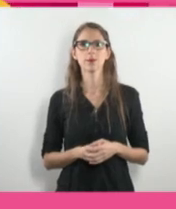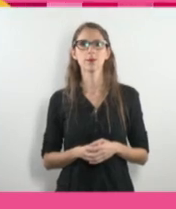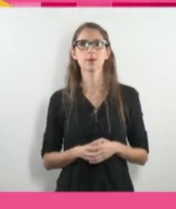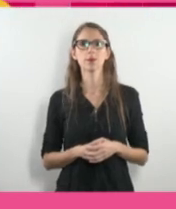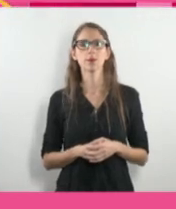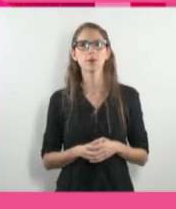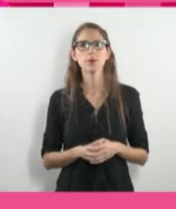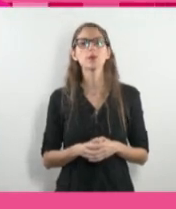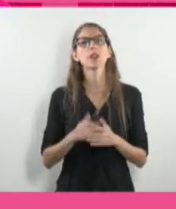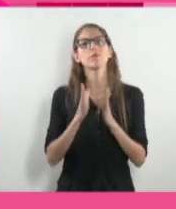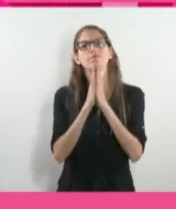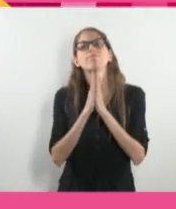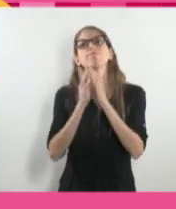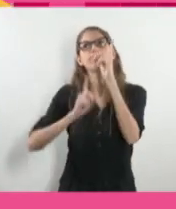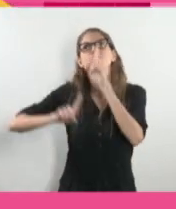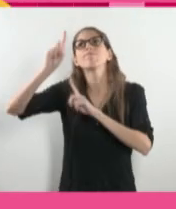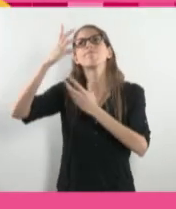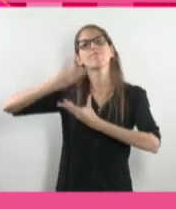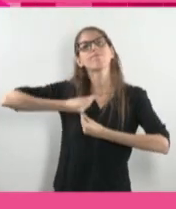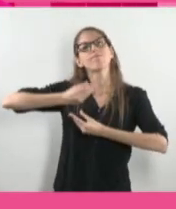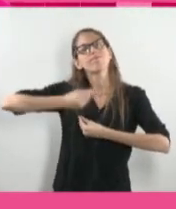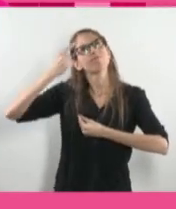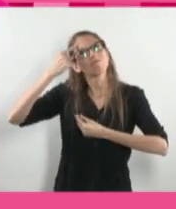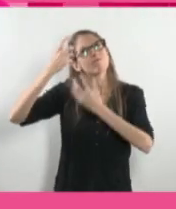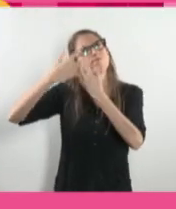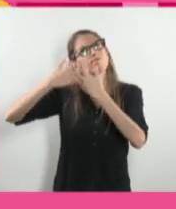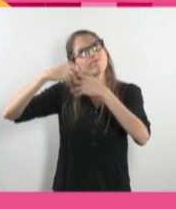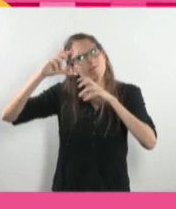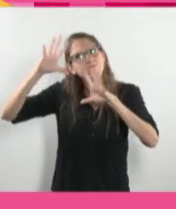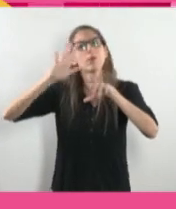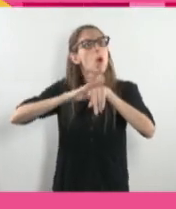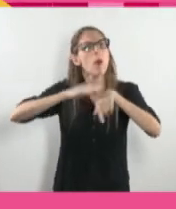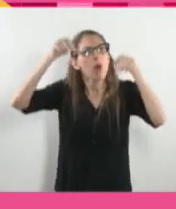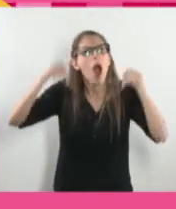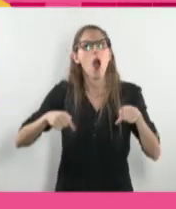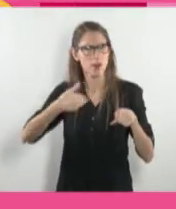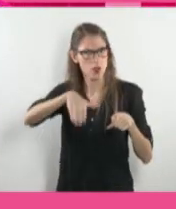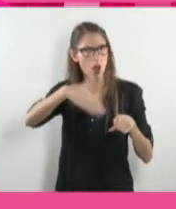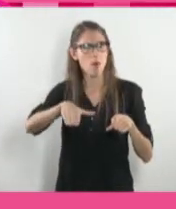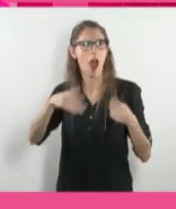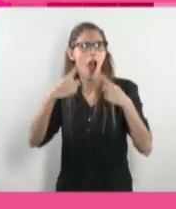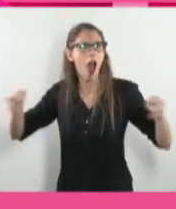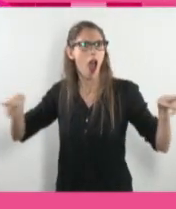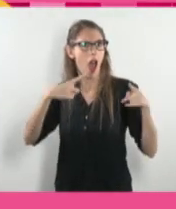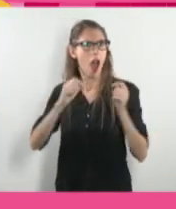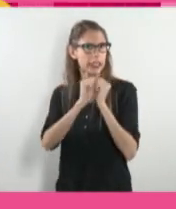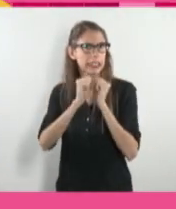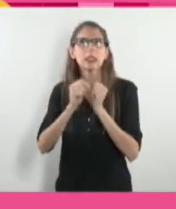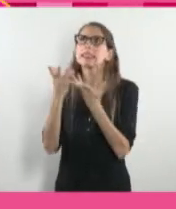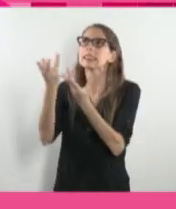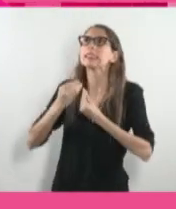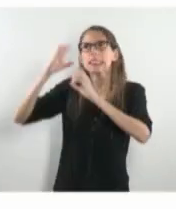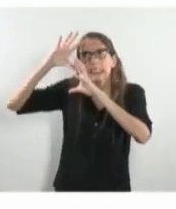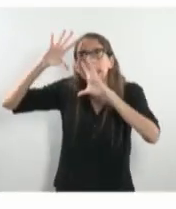Pido a los santos del cielo que ayude mi pensamiento. Les pido en este momento que voy a cantar mi historia, me refresquen la memoria y aclaren